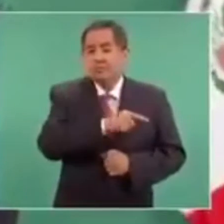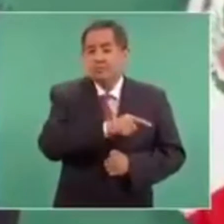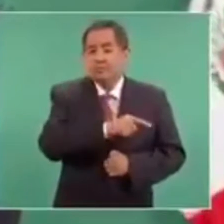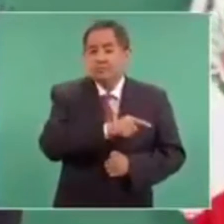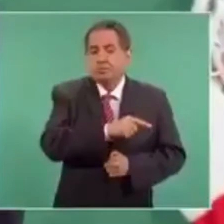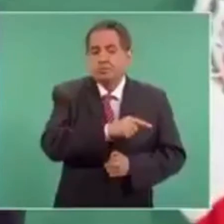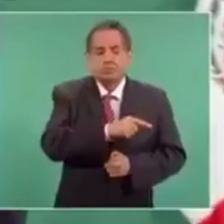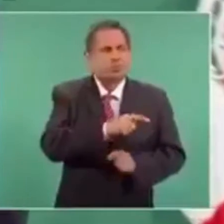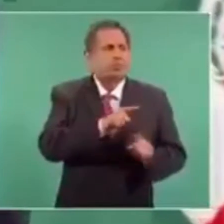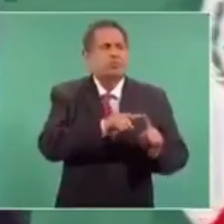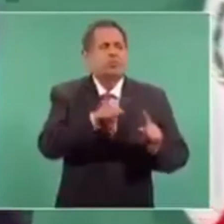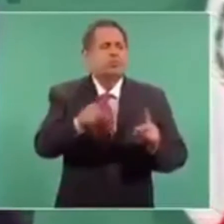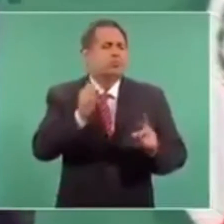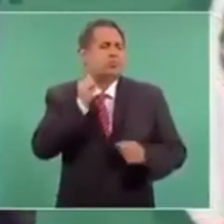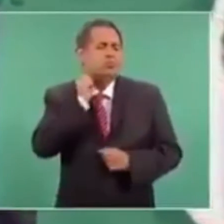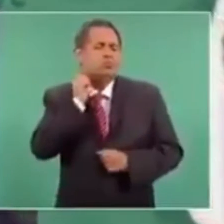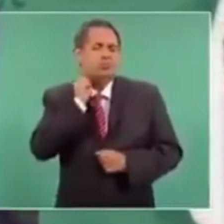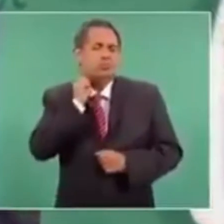un senador